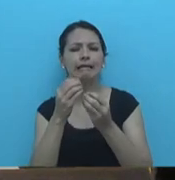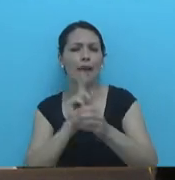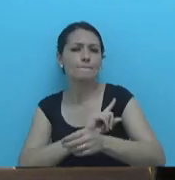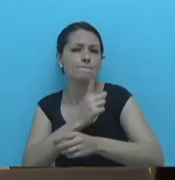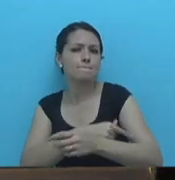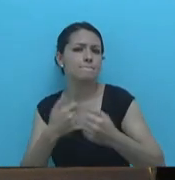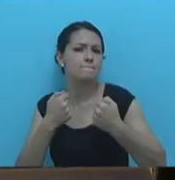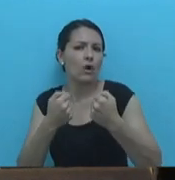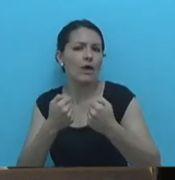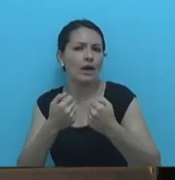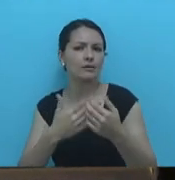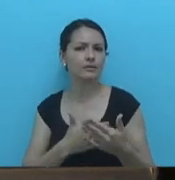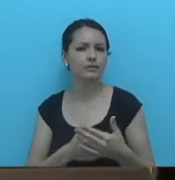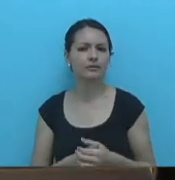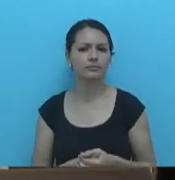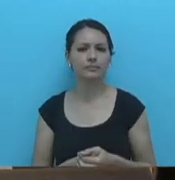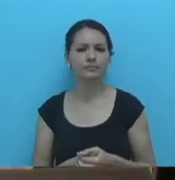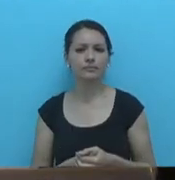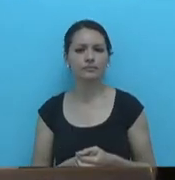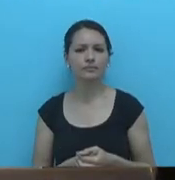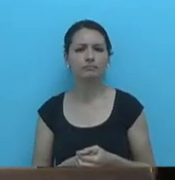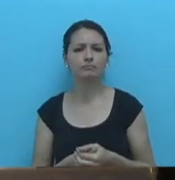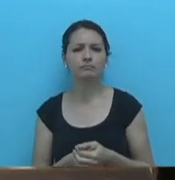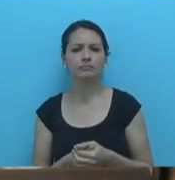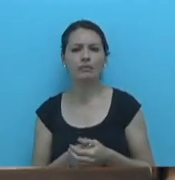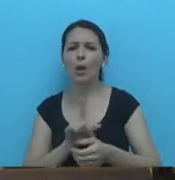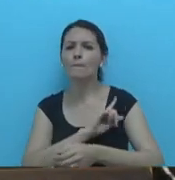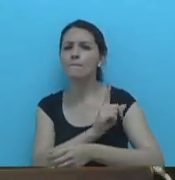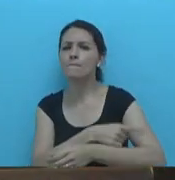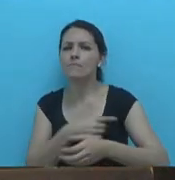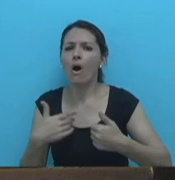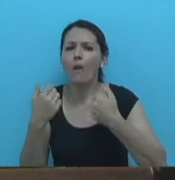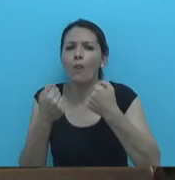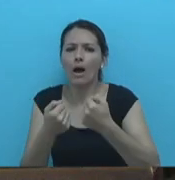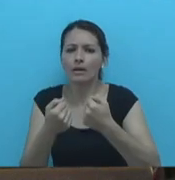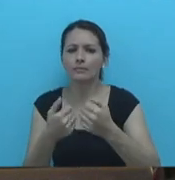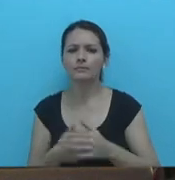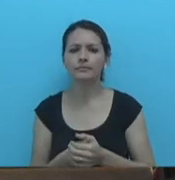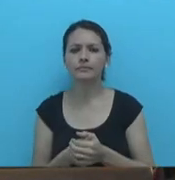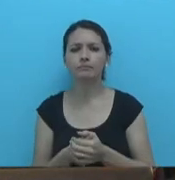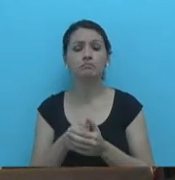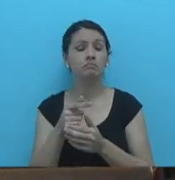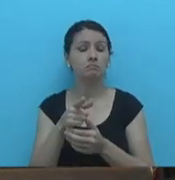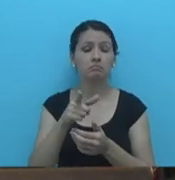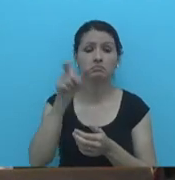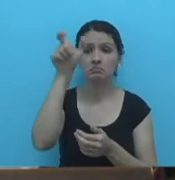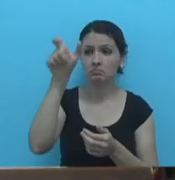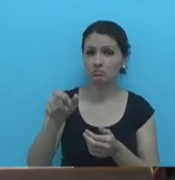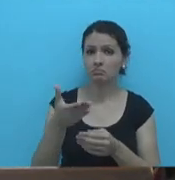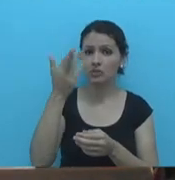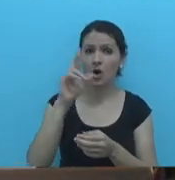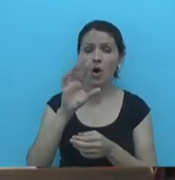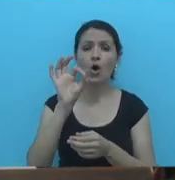del latín, significa el poder supremo. Para Rousseau, el poder supremo estaba en el